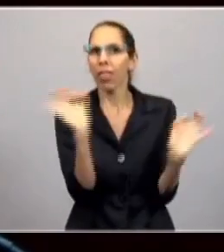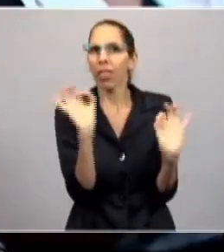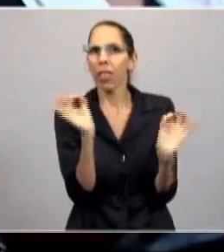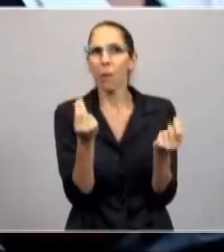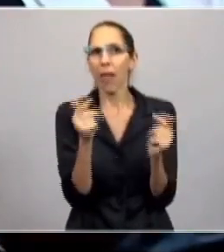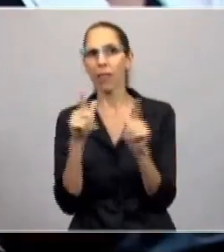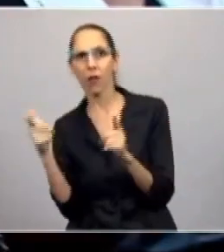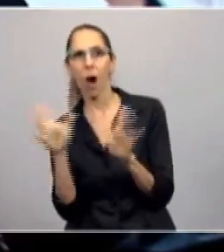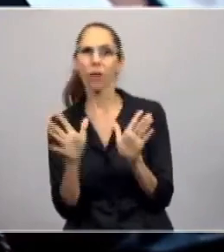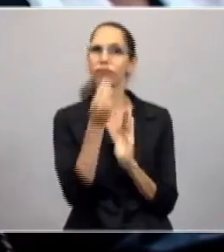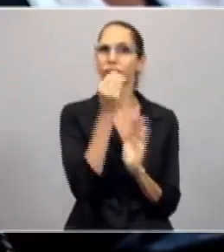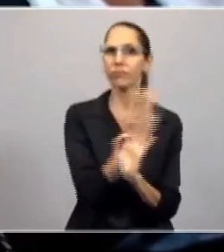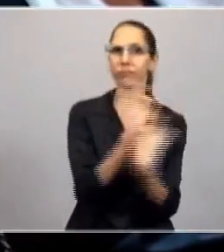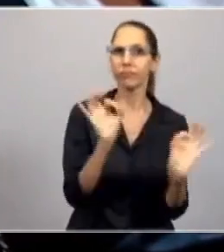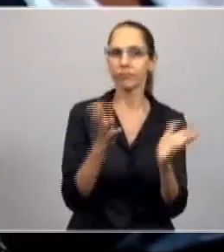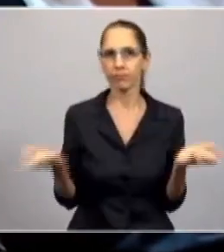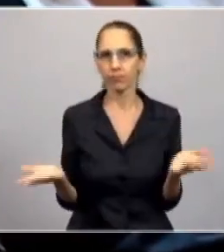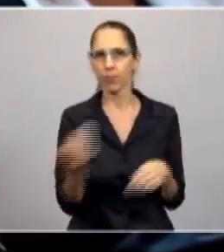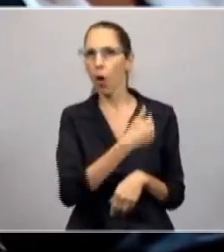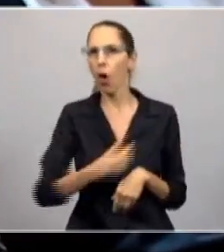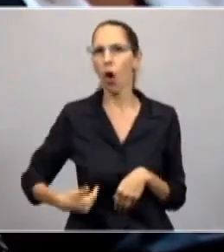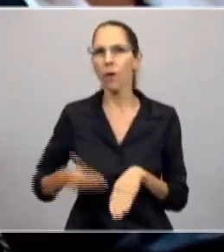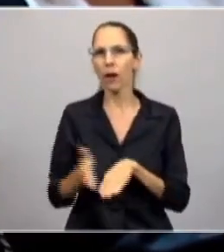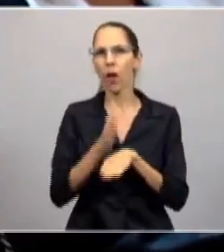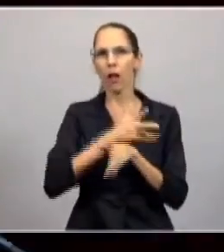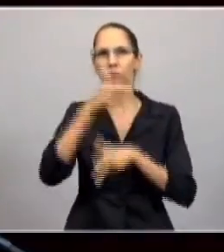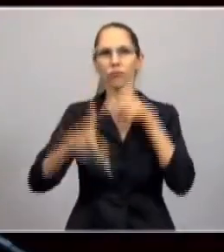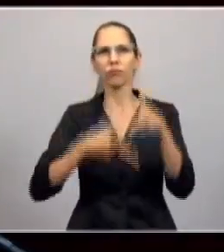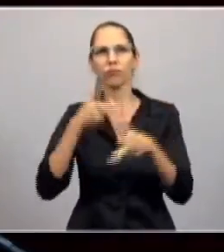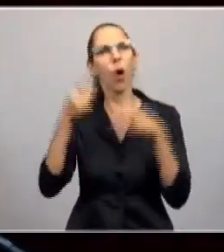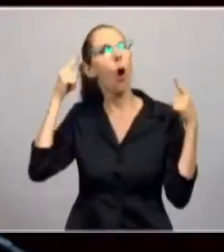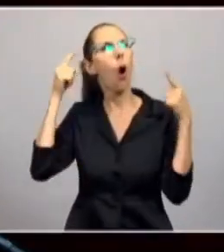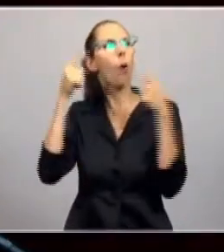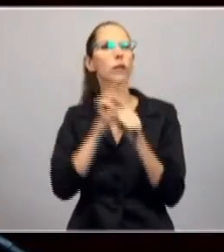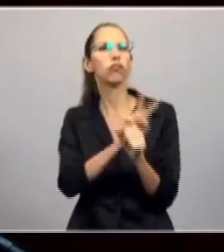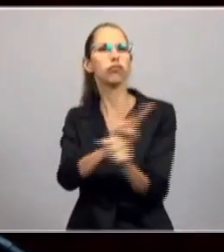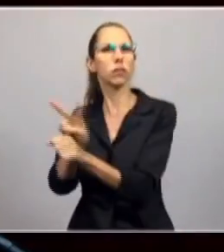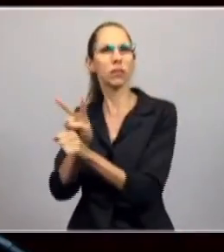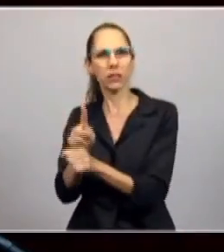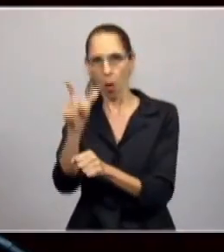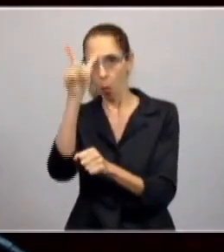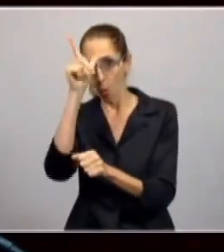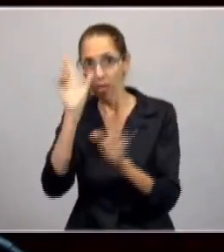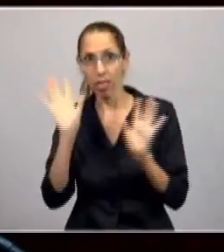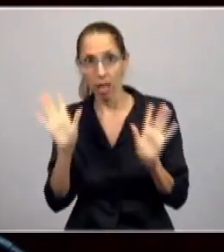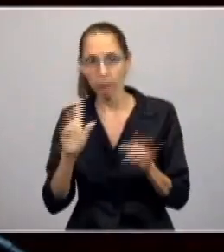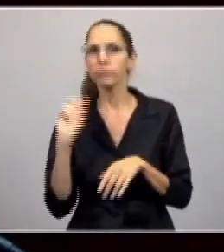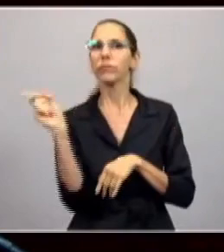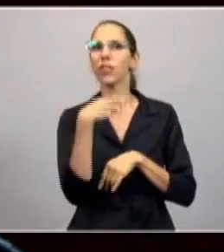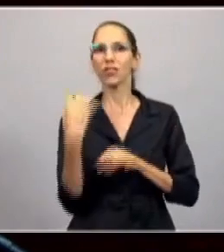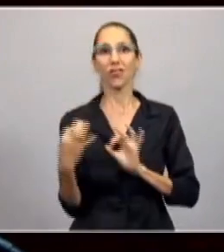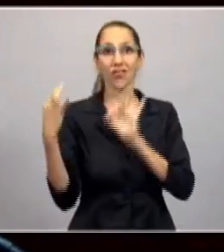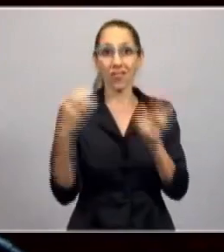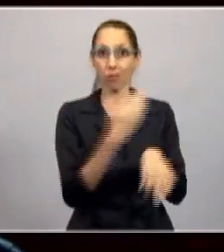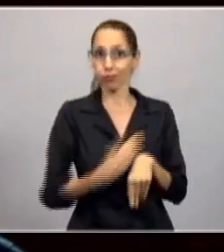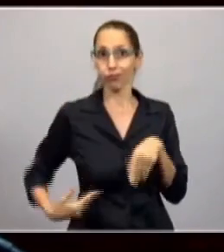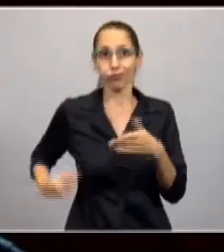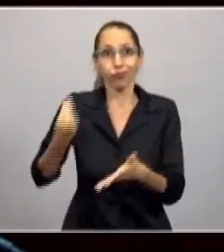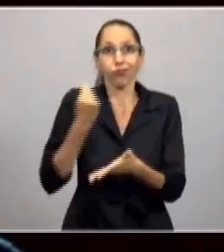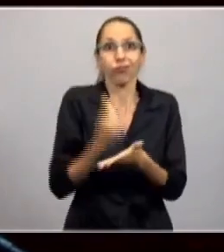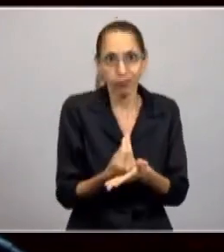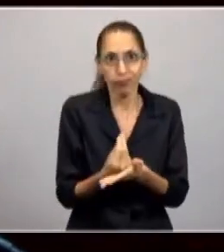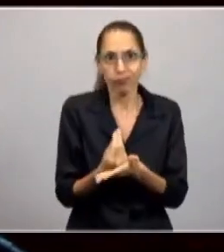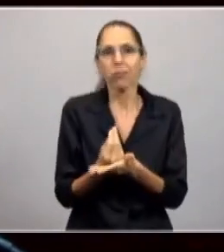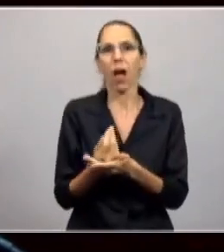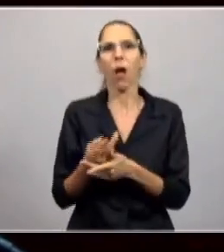un gobierno que en los discursos hacía eje en la seguridad, recibimos al asumir 900 patrulleros destruidos para